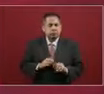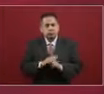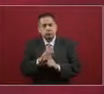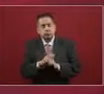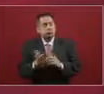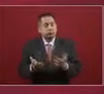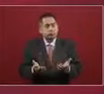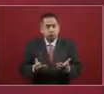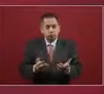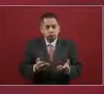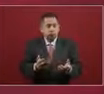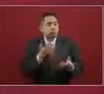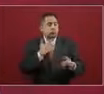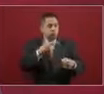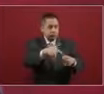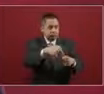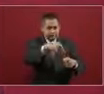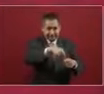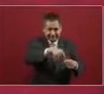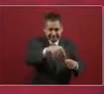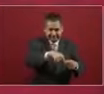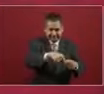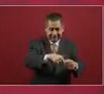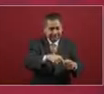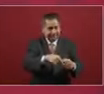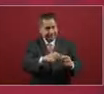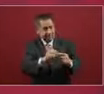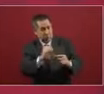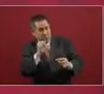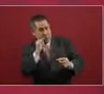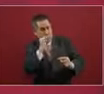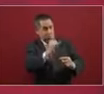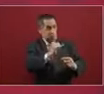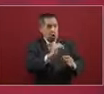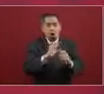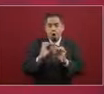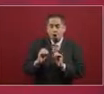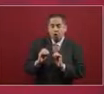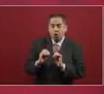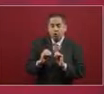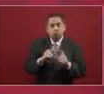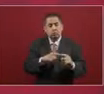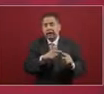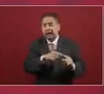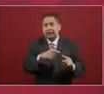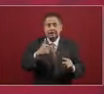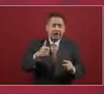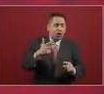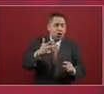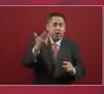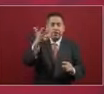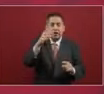entre esas estaciones que están a 6, 8, 10 horas